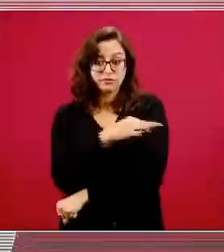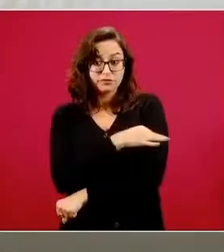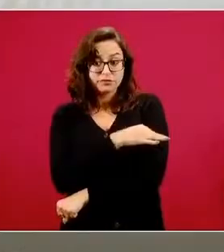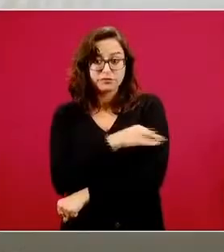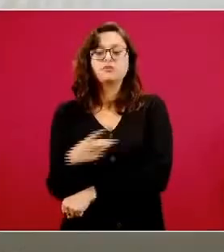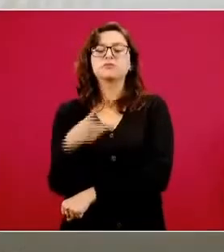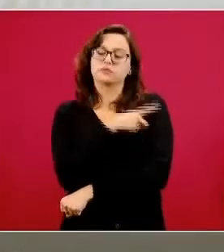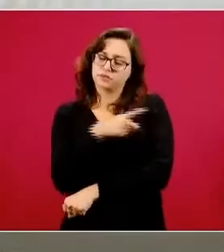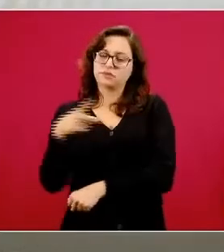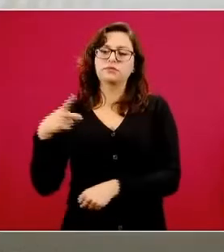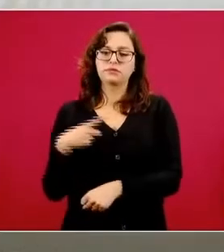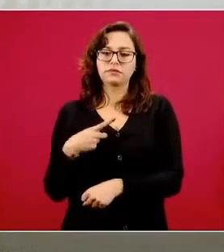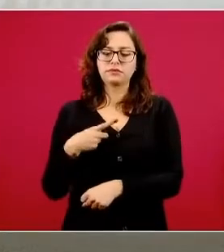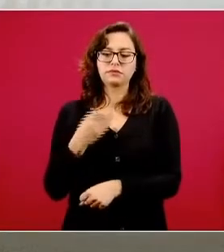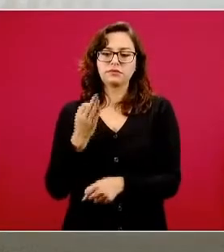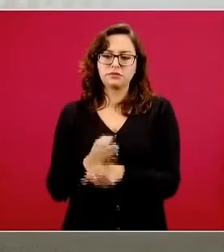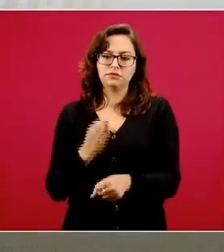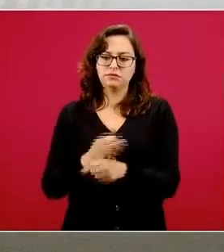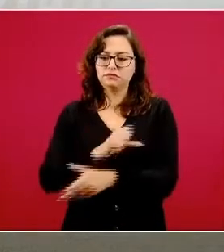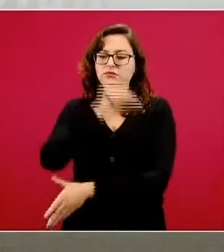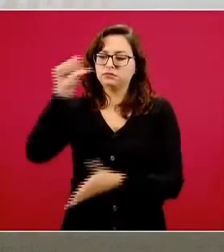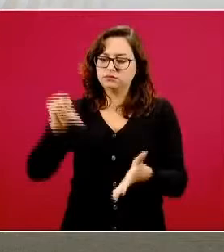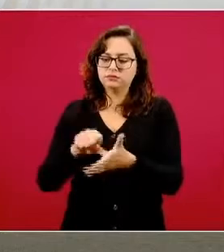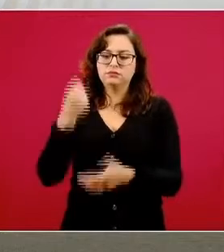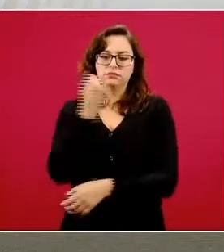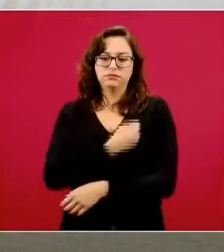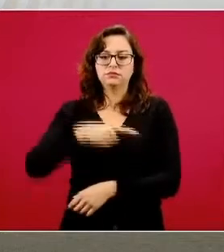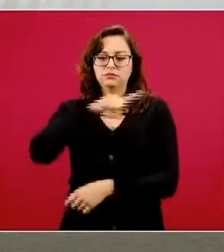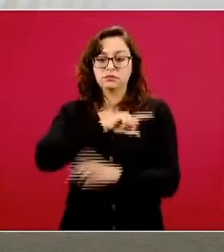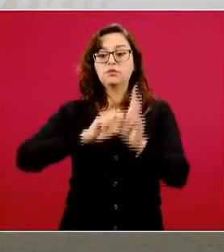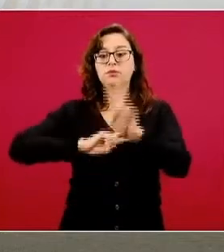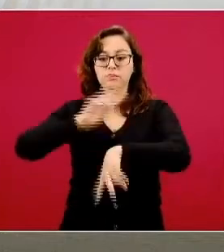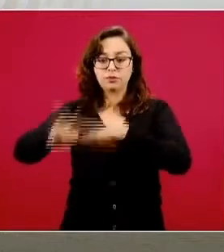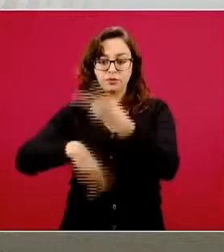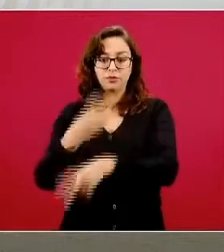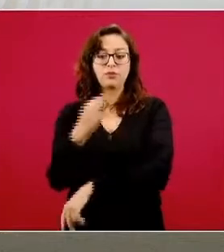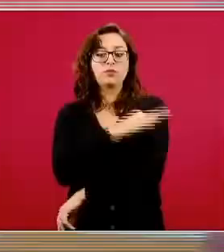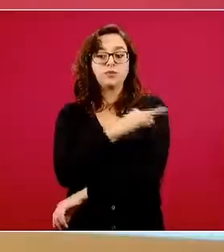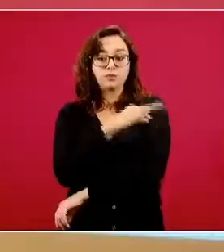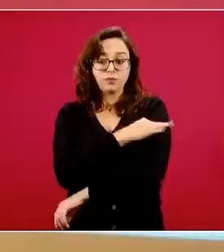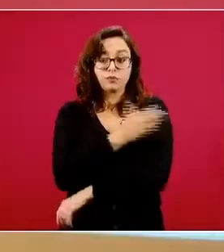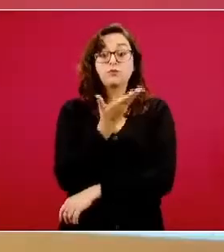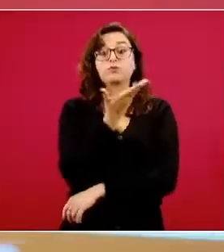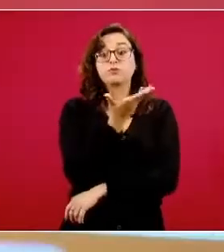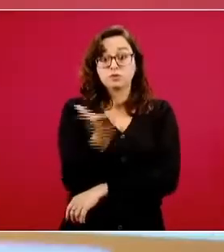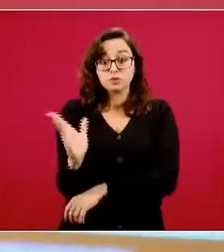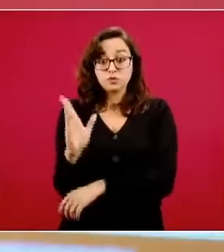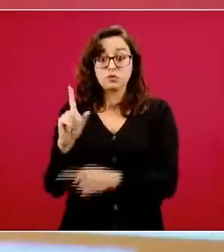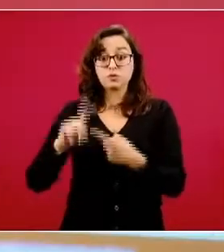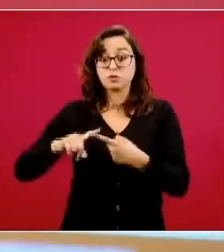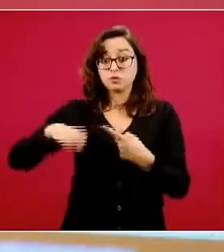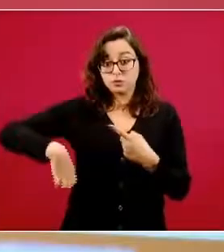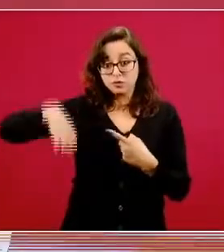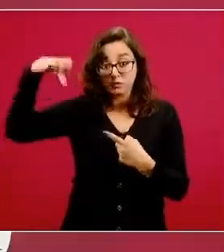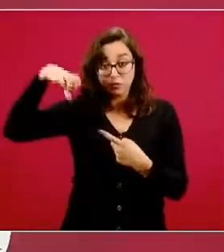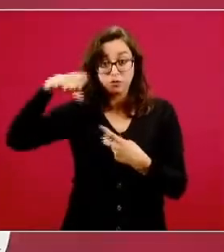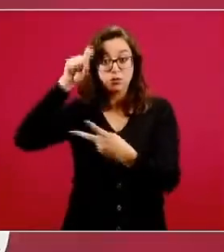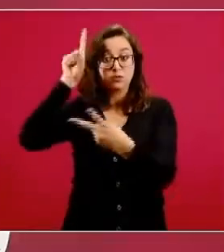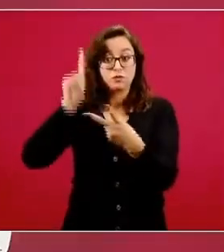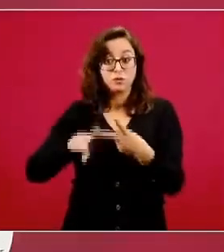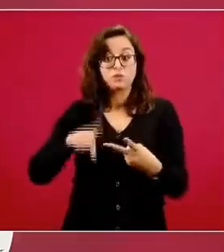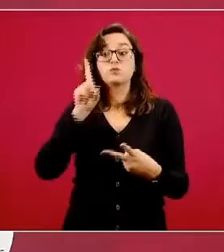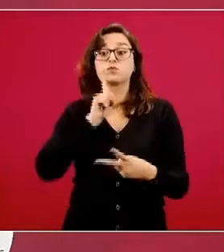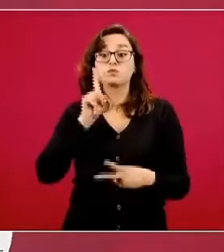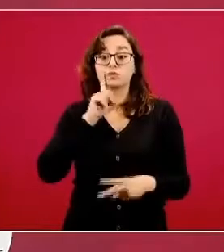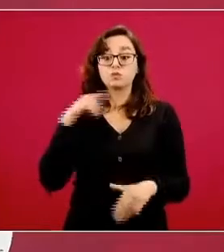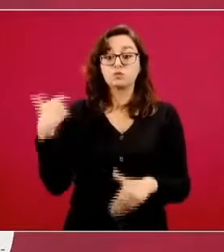acudir al centro de salud a aplicarse la vacuna, sobre todo si usted es una persona adulta mayor, si usted es una